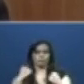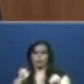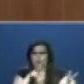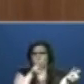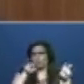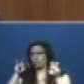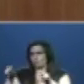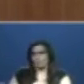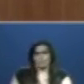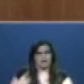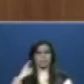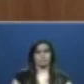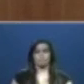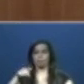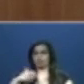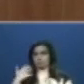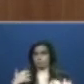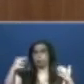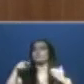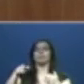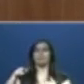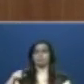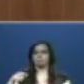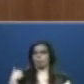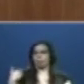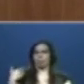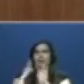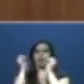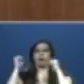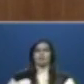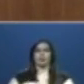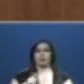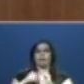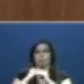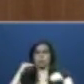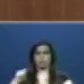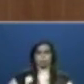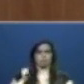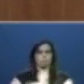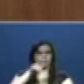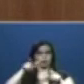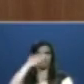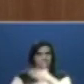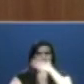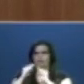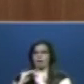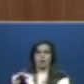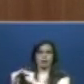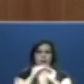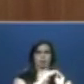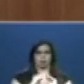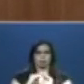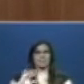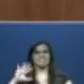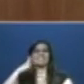meses estas cortes acaban de aprobar por unanimidad la ley de igualad oportunidades para las personas con discapacidad la quinta ley especialmente